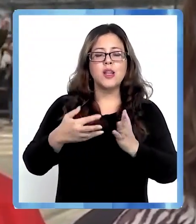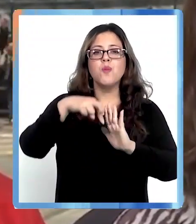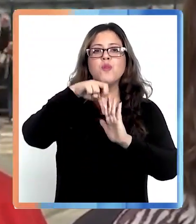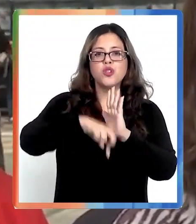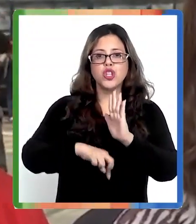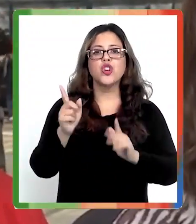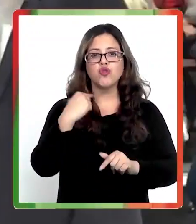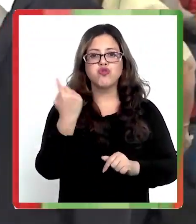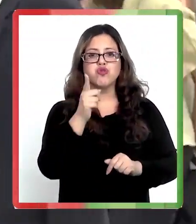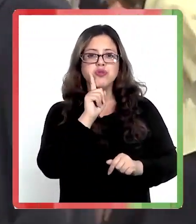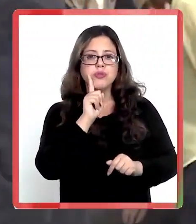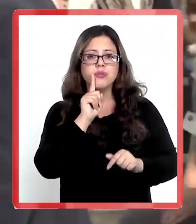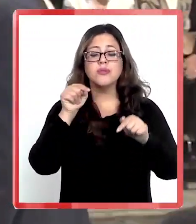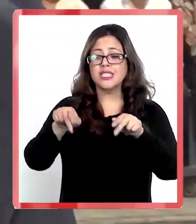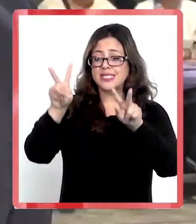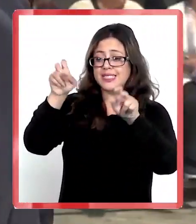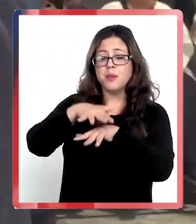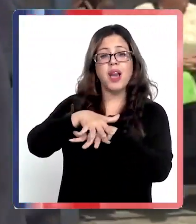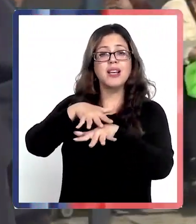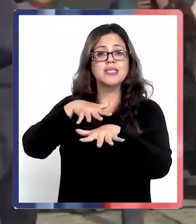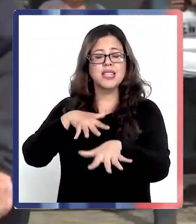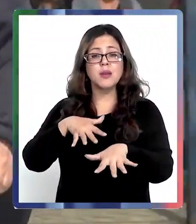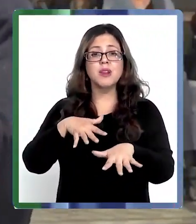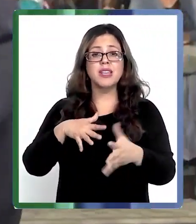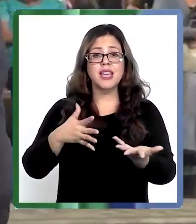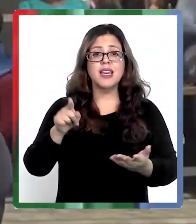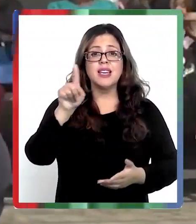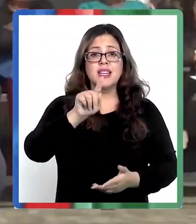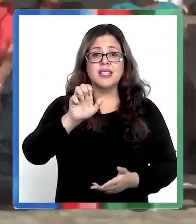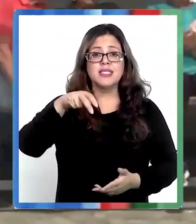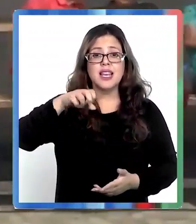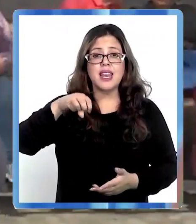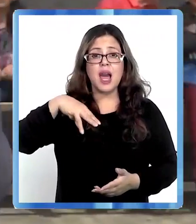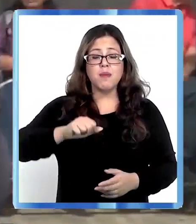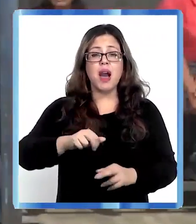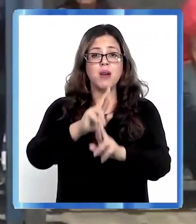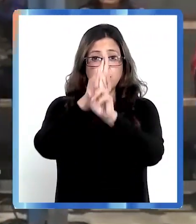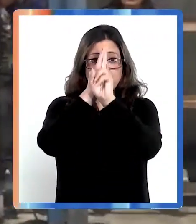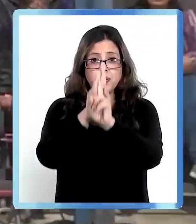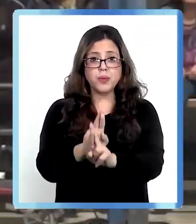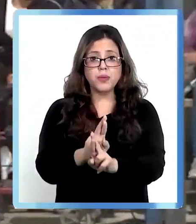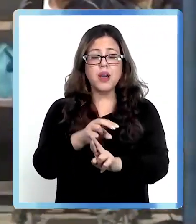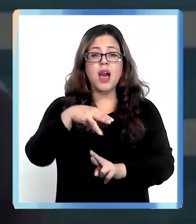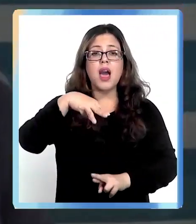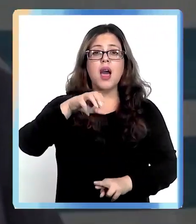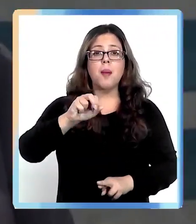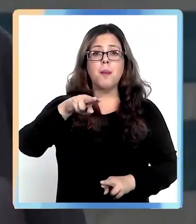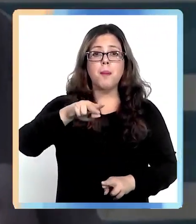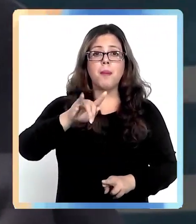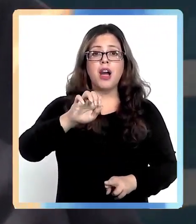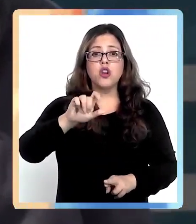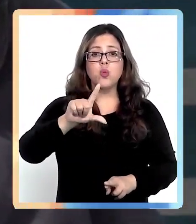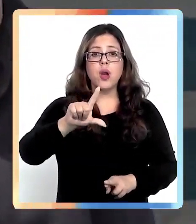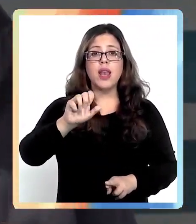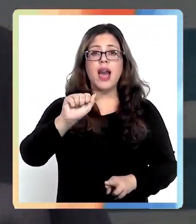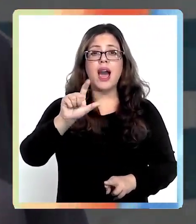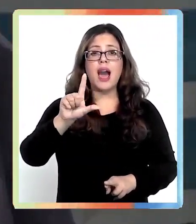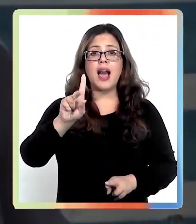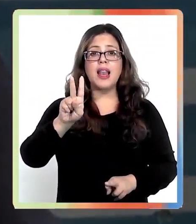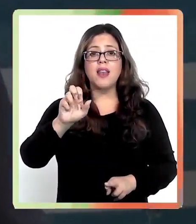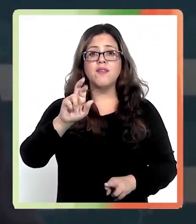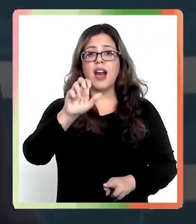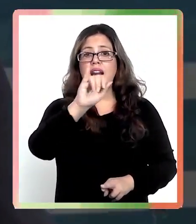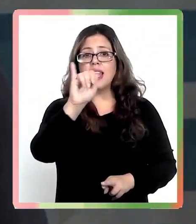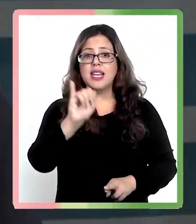los proyectos que tenemos. Durante la ceremonia, el SENAMA le entregó un reconocimiento a don Manuel Álvarez Font.